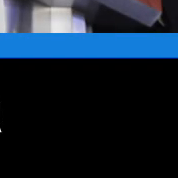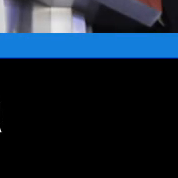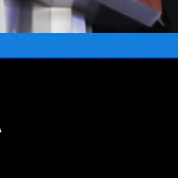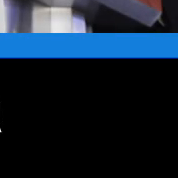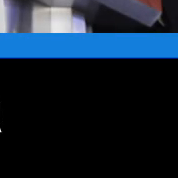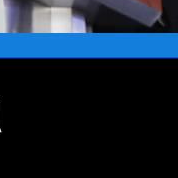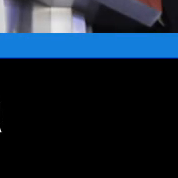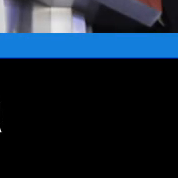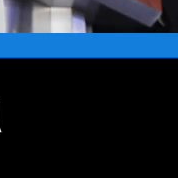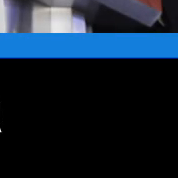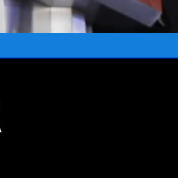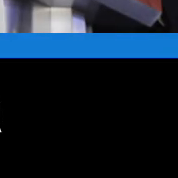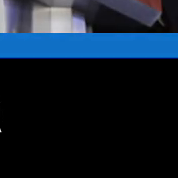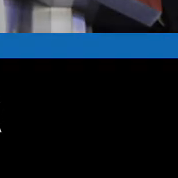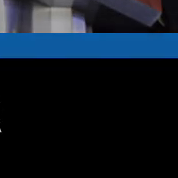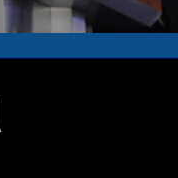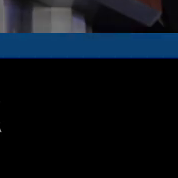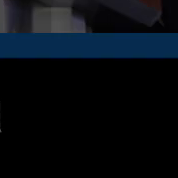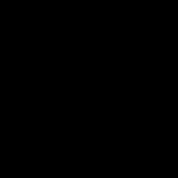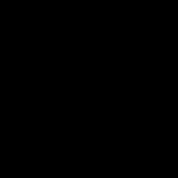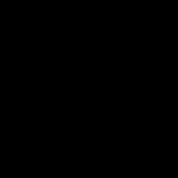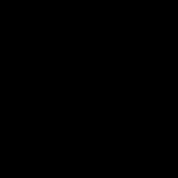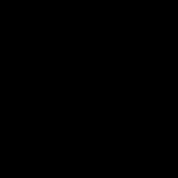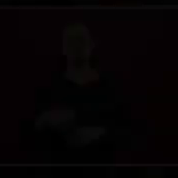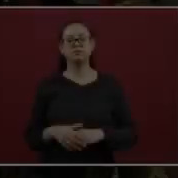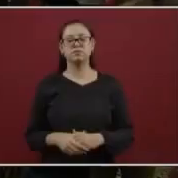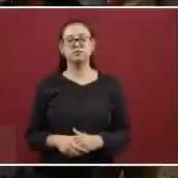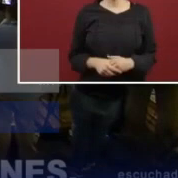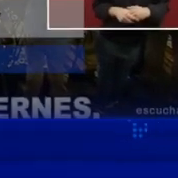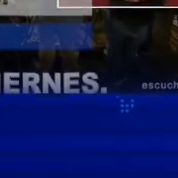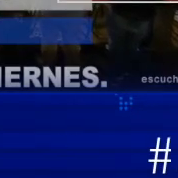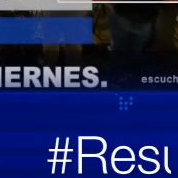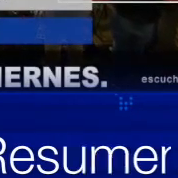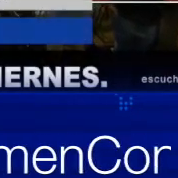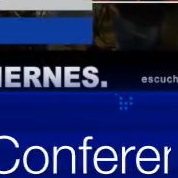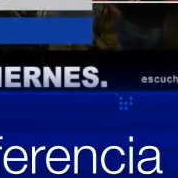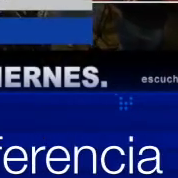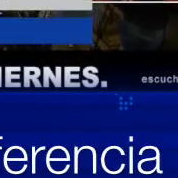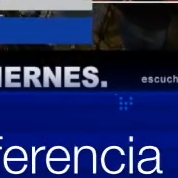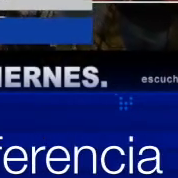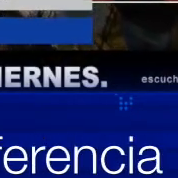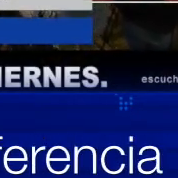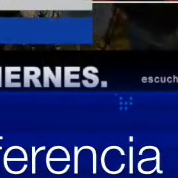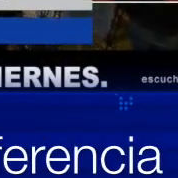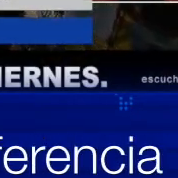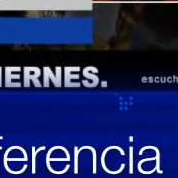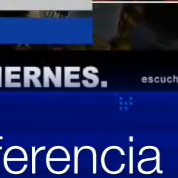En la conferencia de hoy, el presidente Andrés Manuel López Obrador Buenos días.